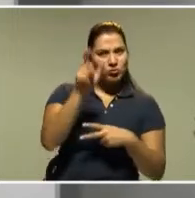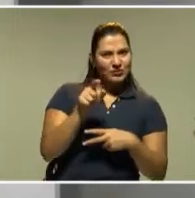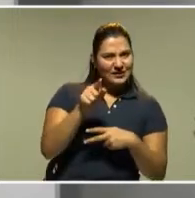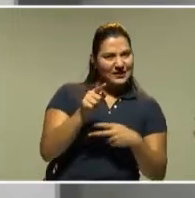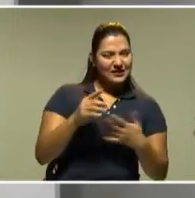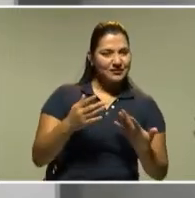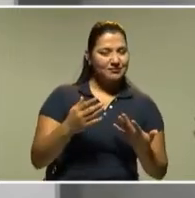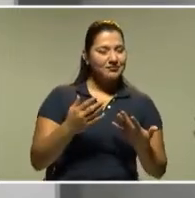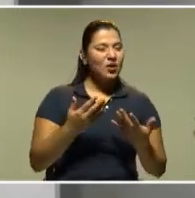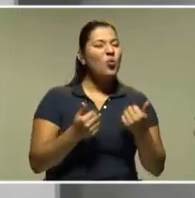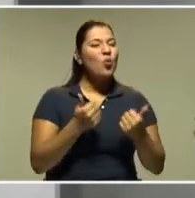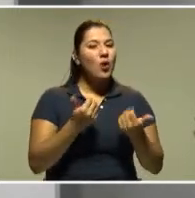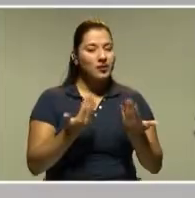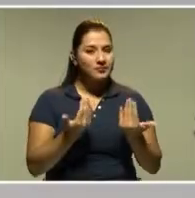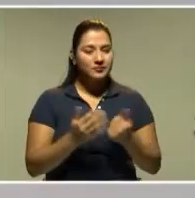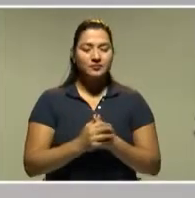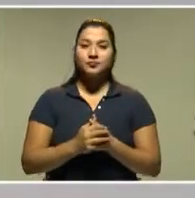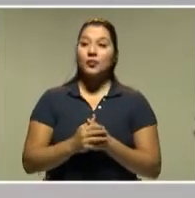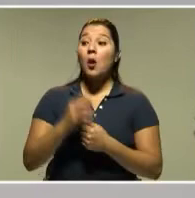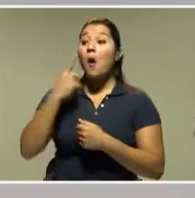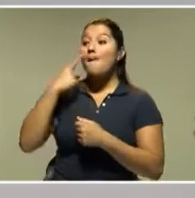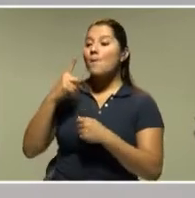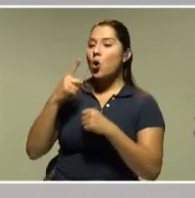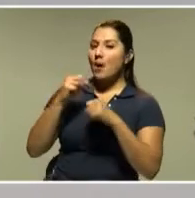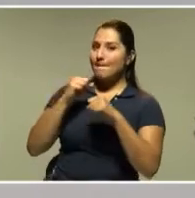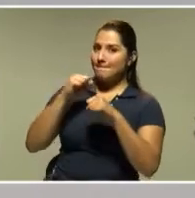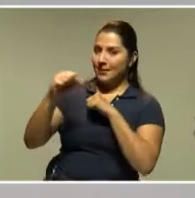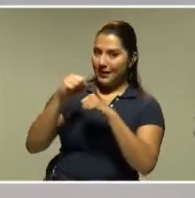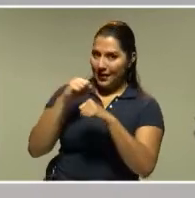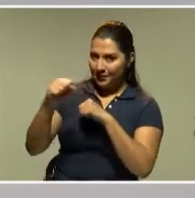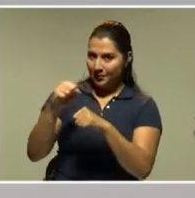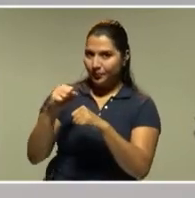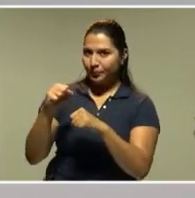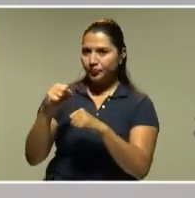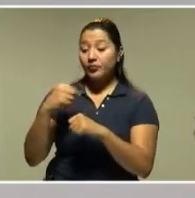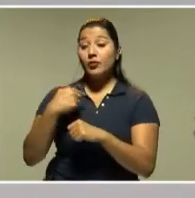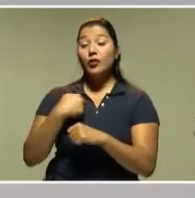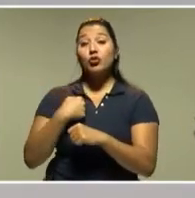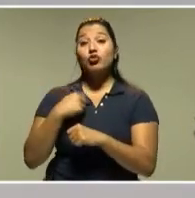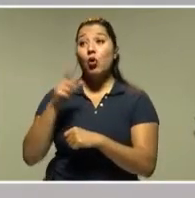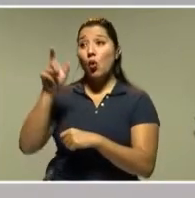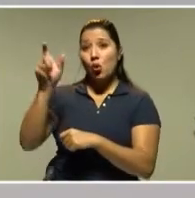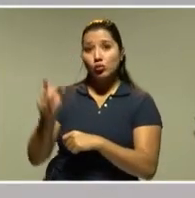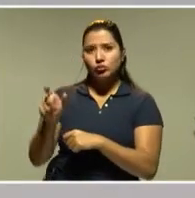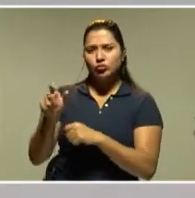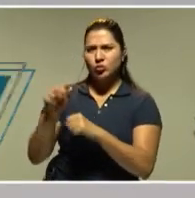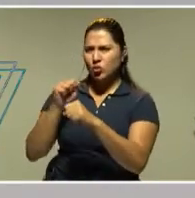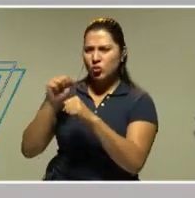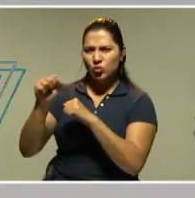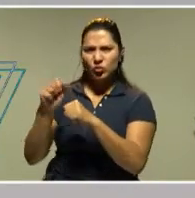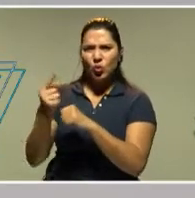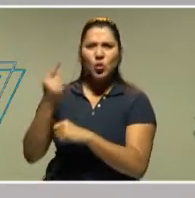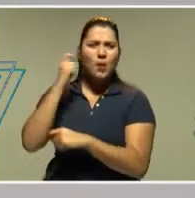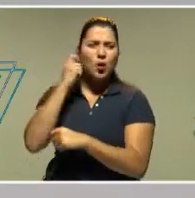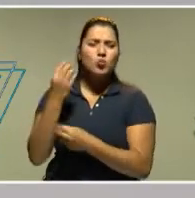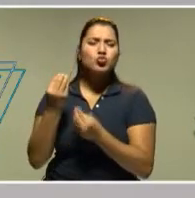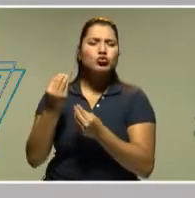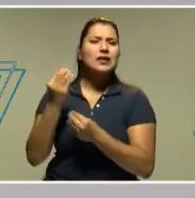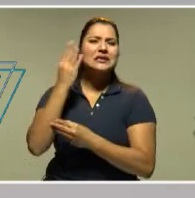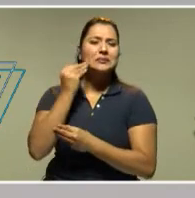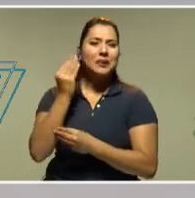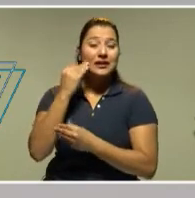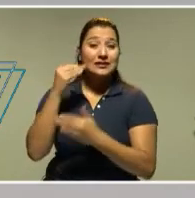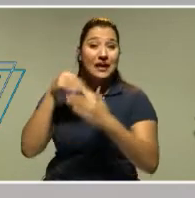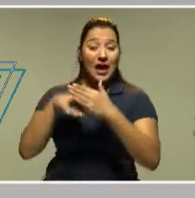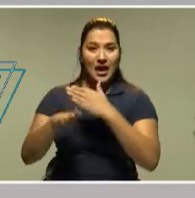enfrentar a esa persona. Bueno, por peleas, que peleé con una chica súper experimentada que fue en Japón.